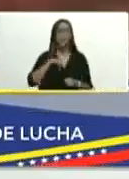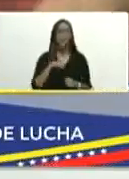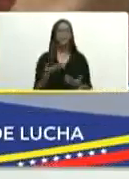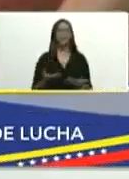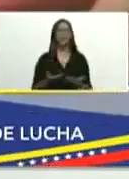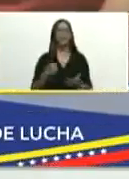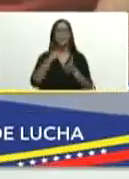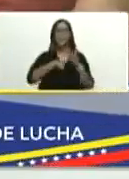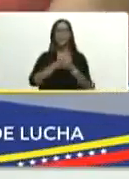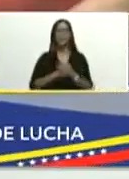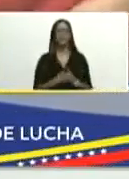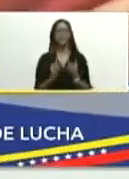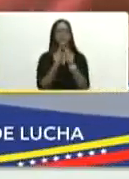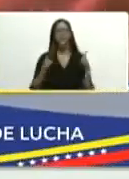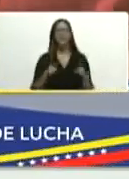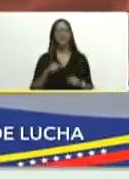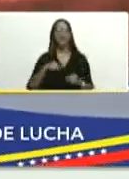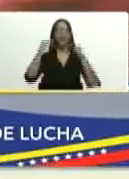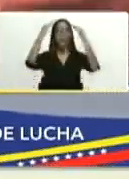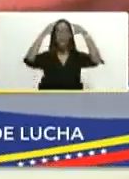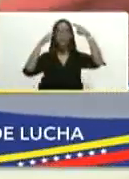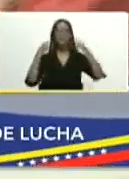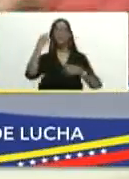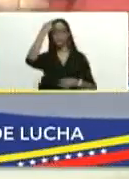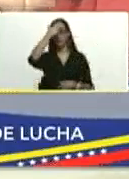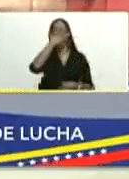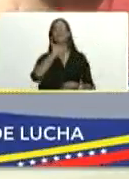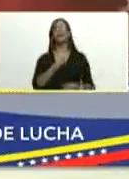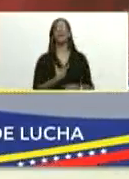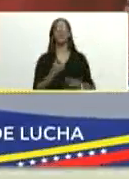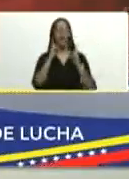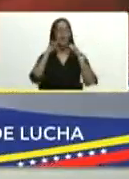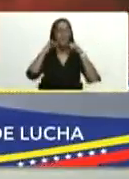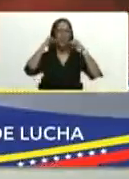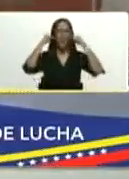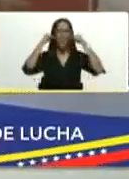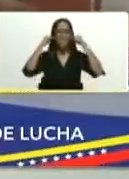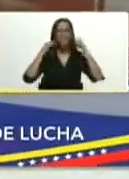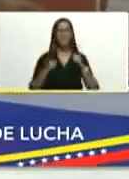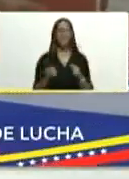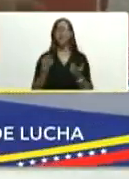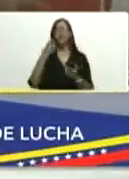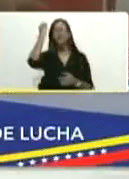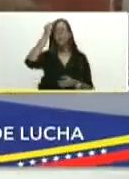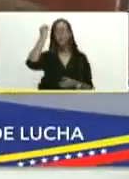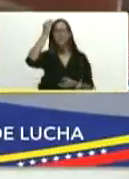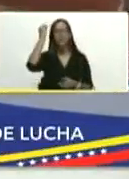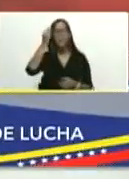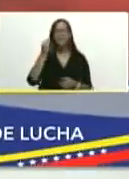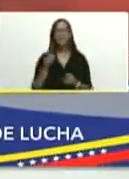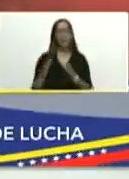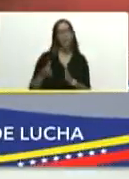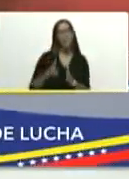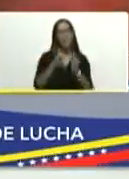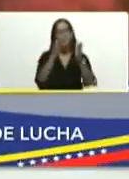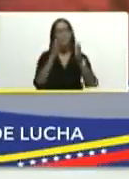el comandante Chávez con su imagen con su sonrisa con su pensamiento orientador